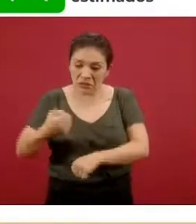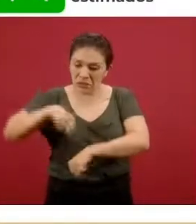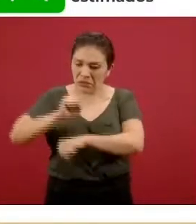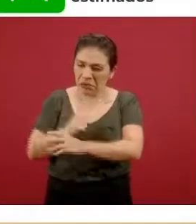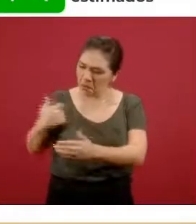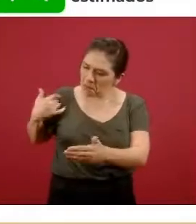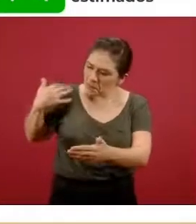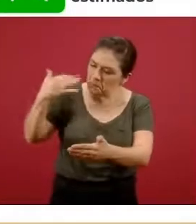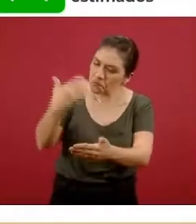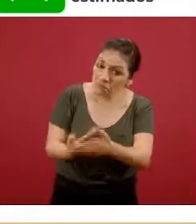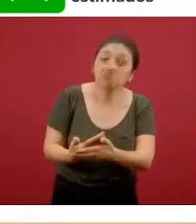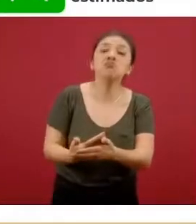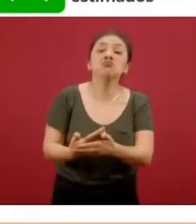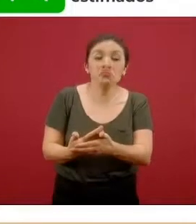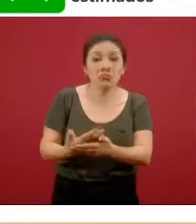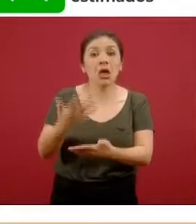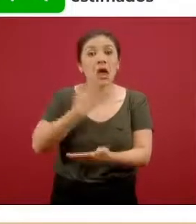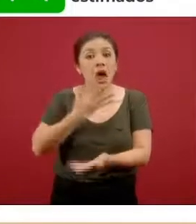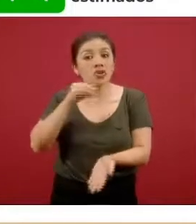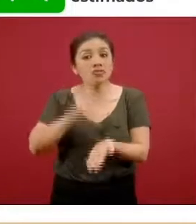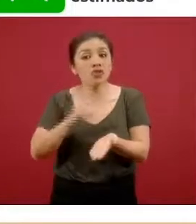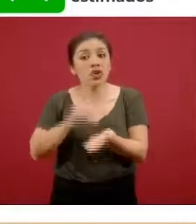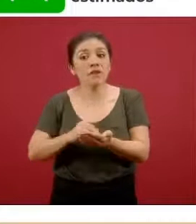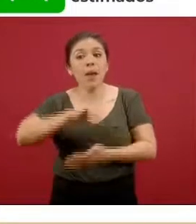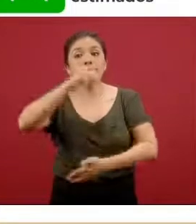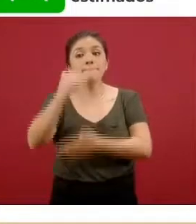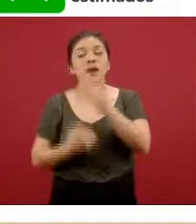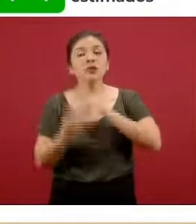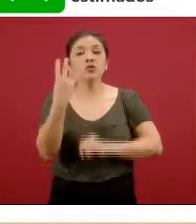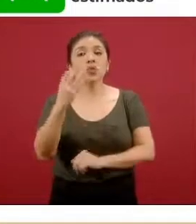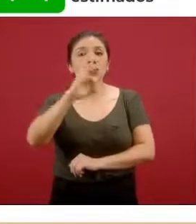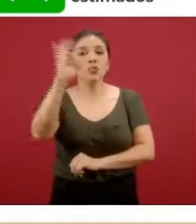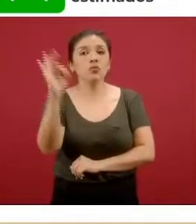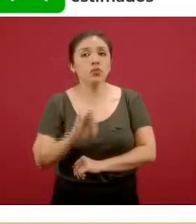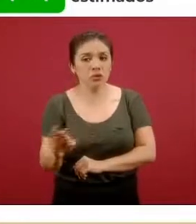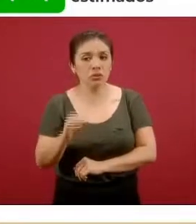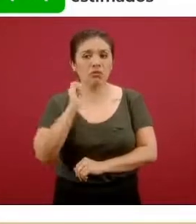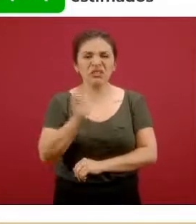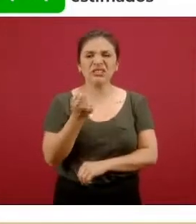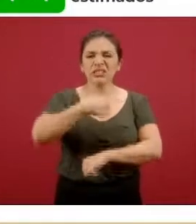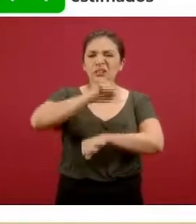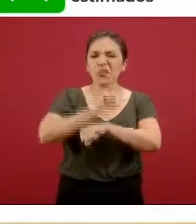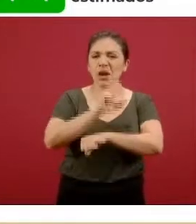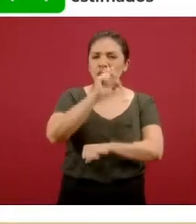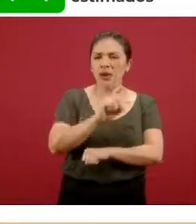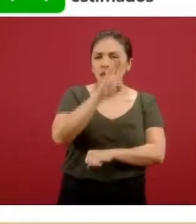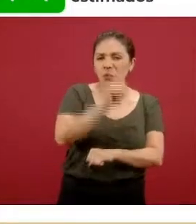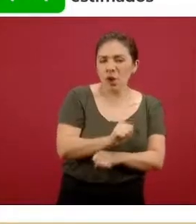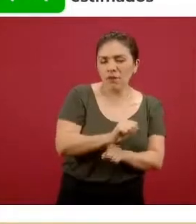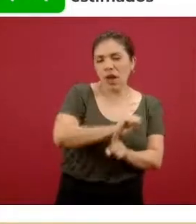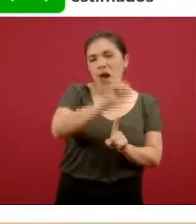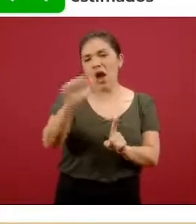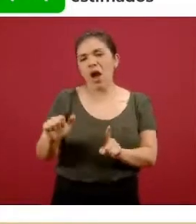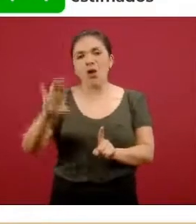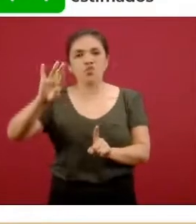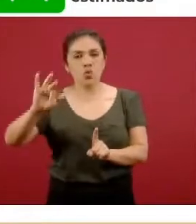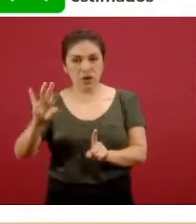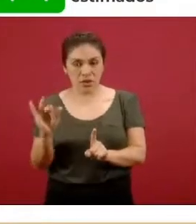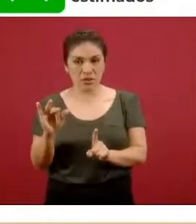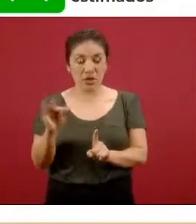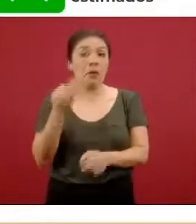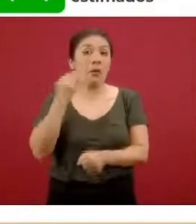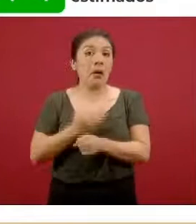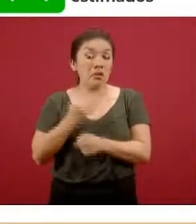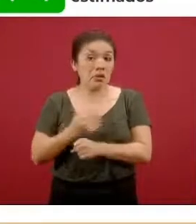semanas, siendo inclusive de todavía menos 4% entre la semana 39 y 40. Y